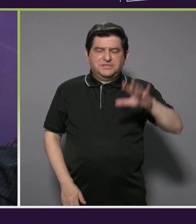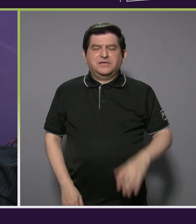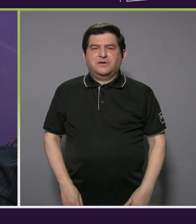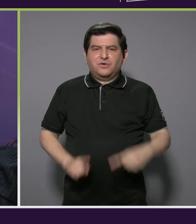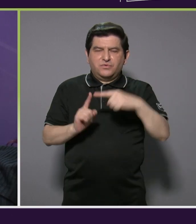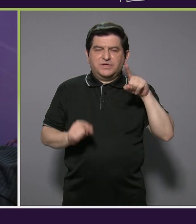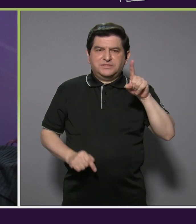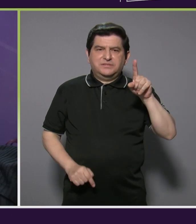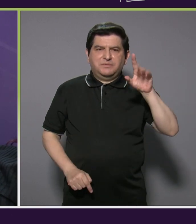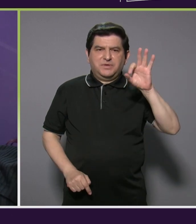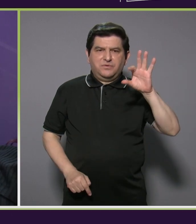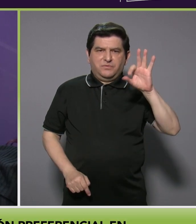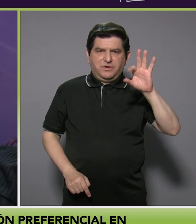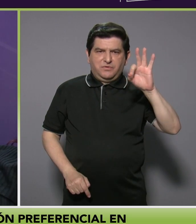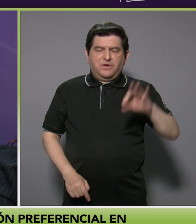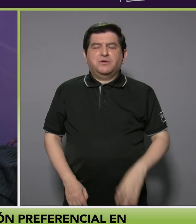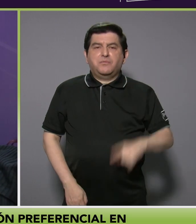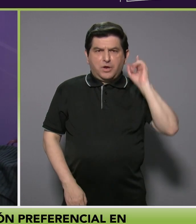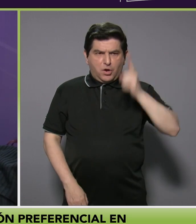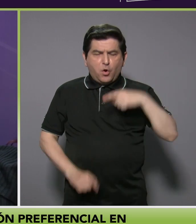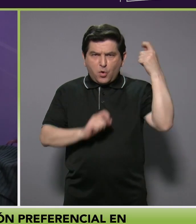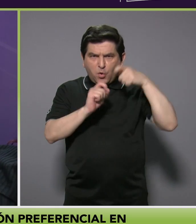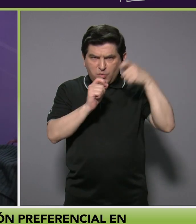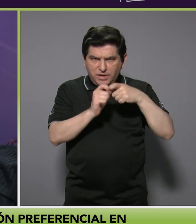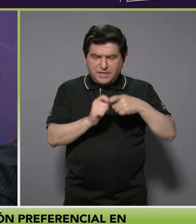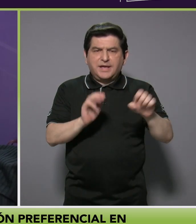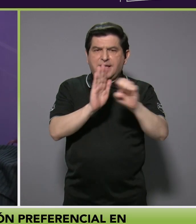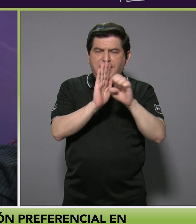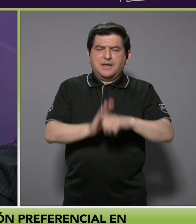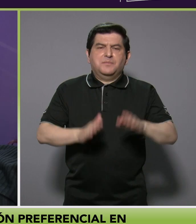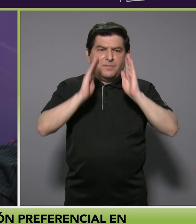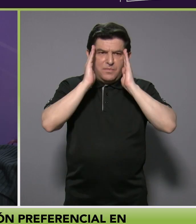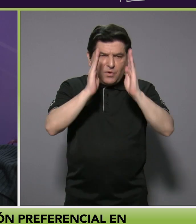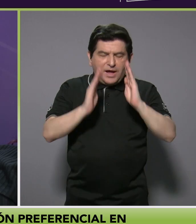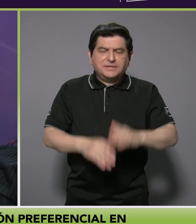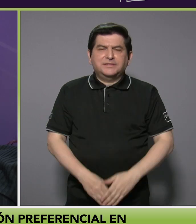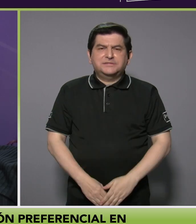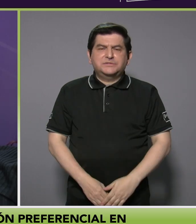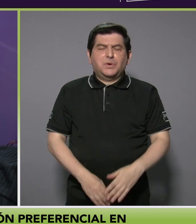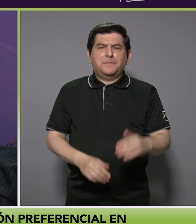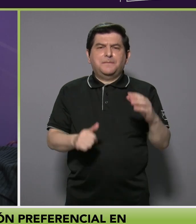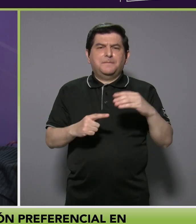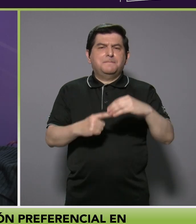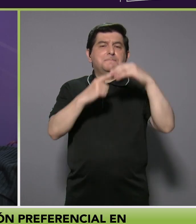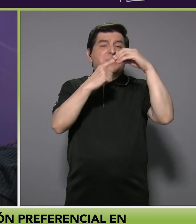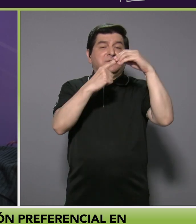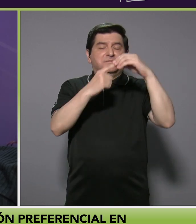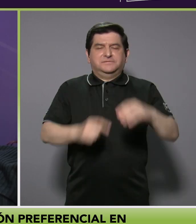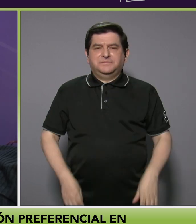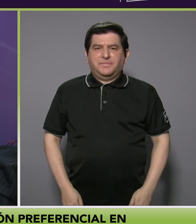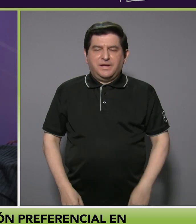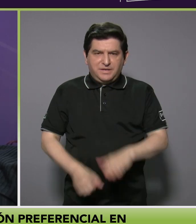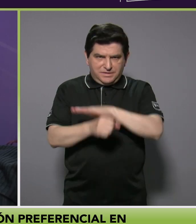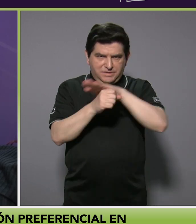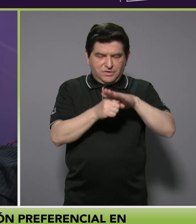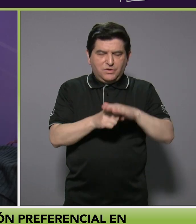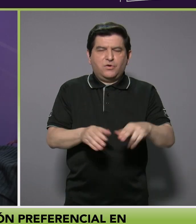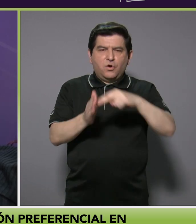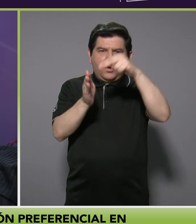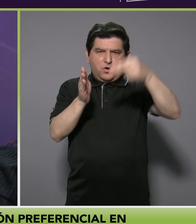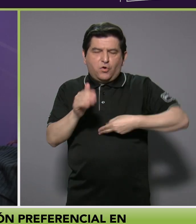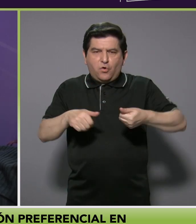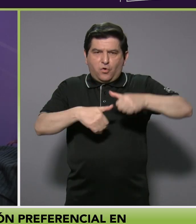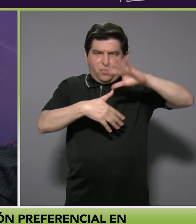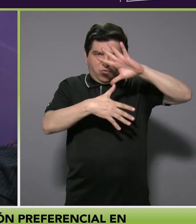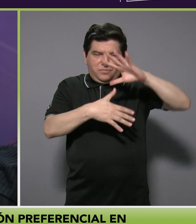99 obligaciones específicas y una de ellas era, por ejemplo, la atención preferencial, lo que vino a completarse con la Convención